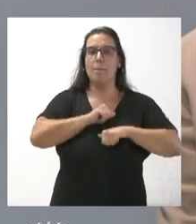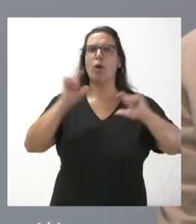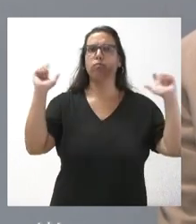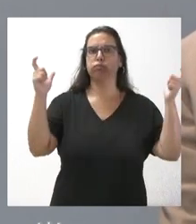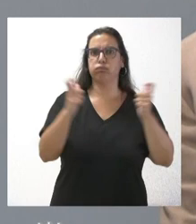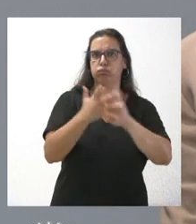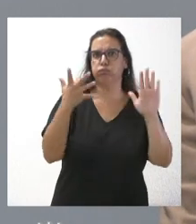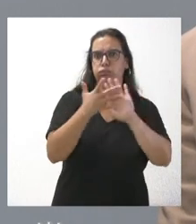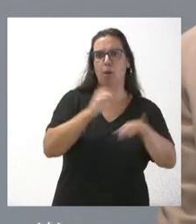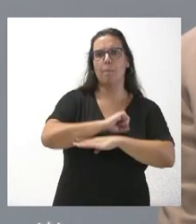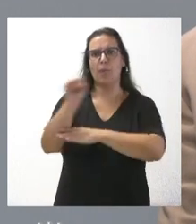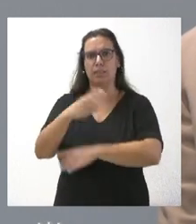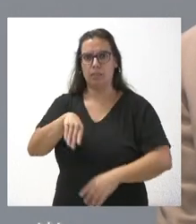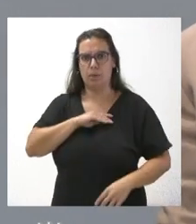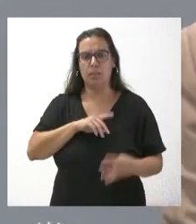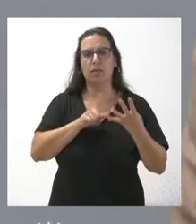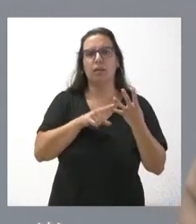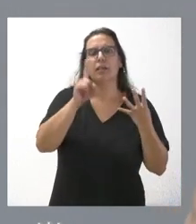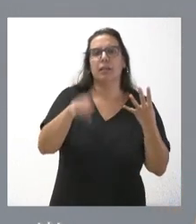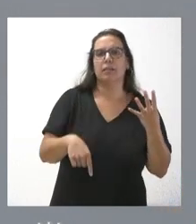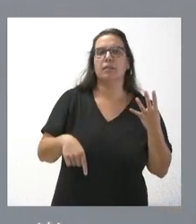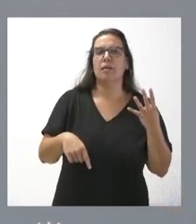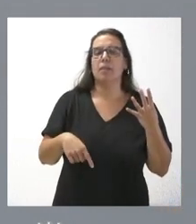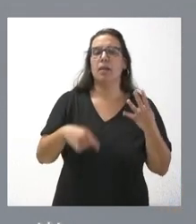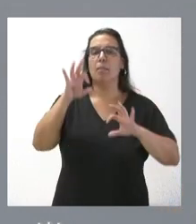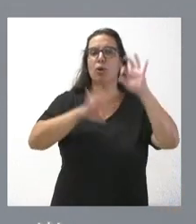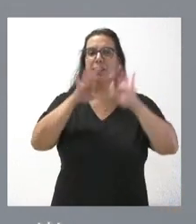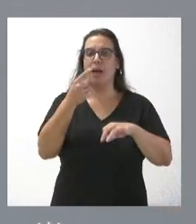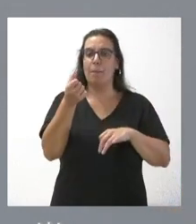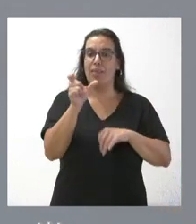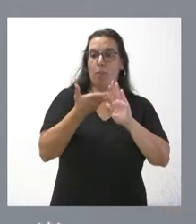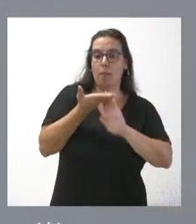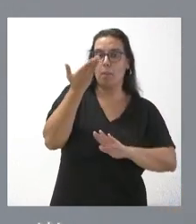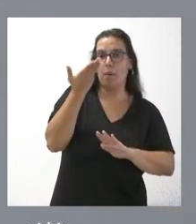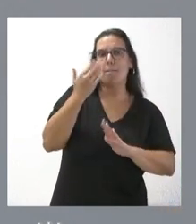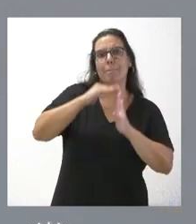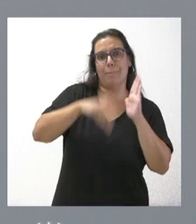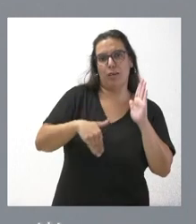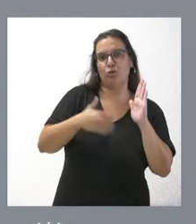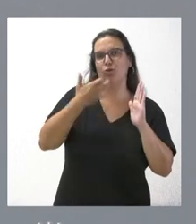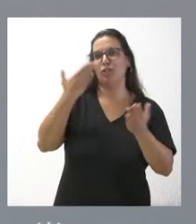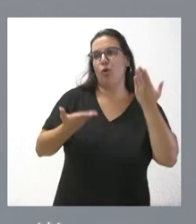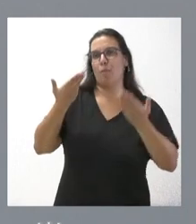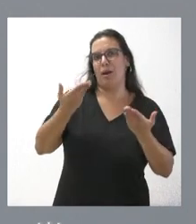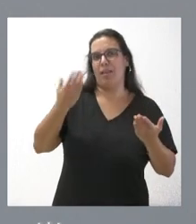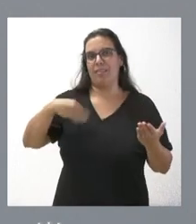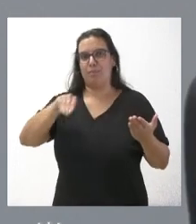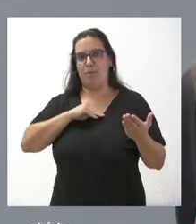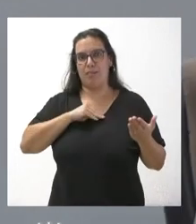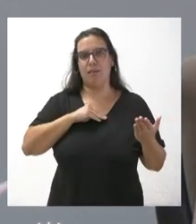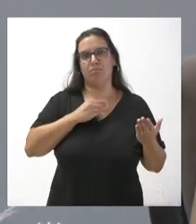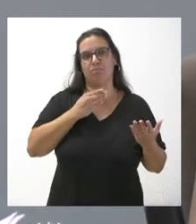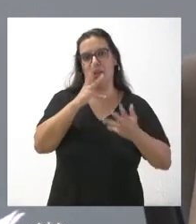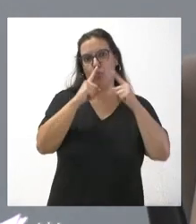ritmo que la media española y una comunidad donde la tasa de inflación es claramente inferior en términos interanuales a la media del contexto